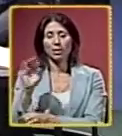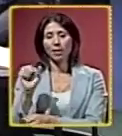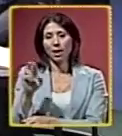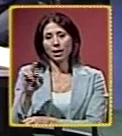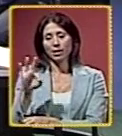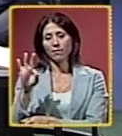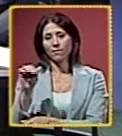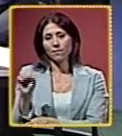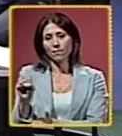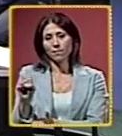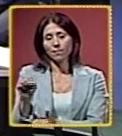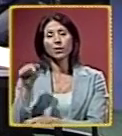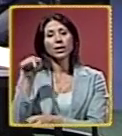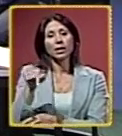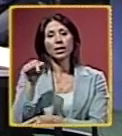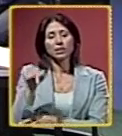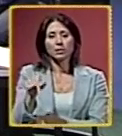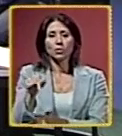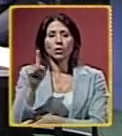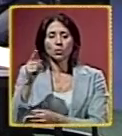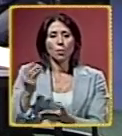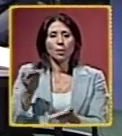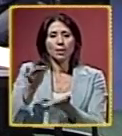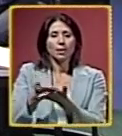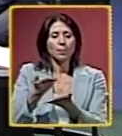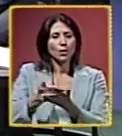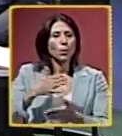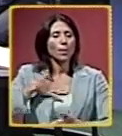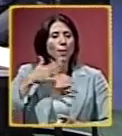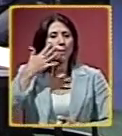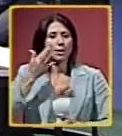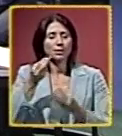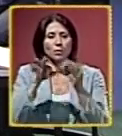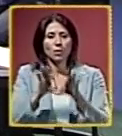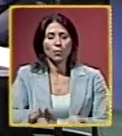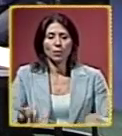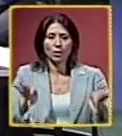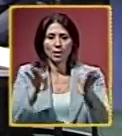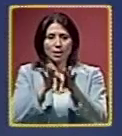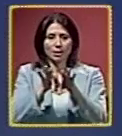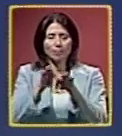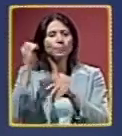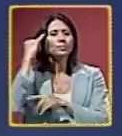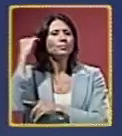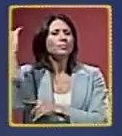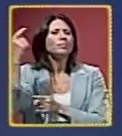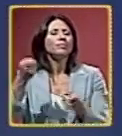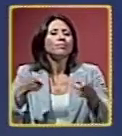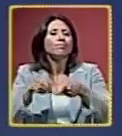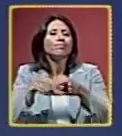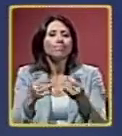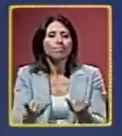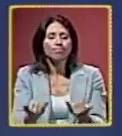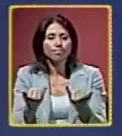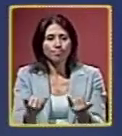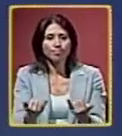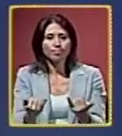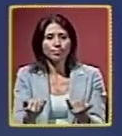Esto es un planteamiento que me parece muy importante. Imagínense lo que nos está pasando actualmente,